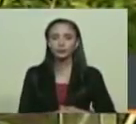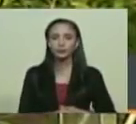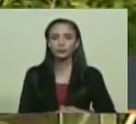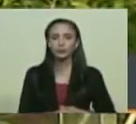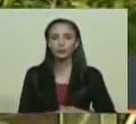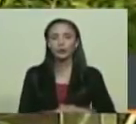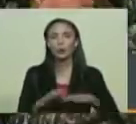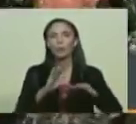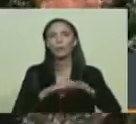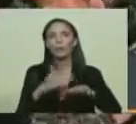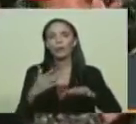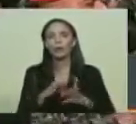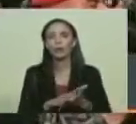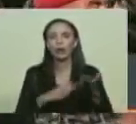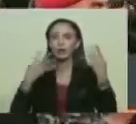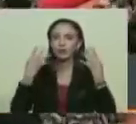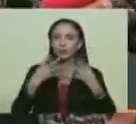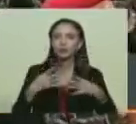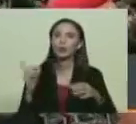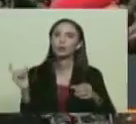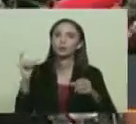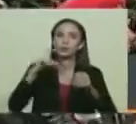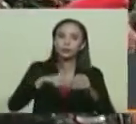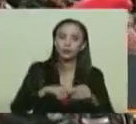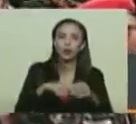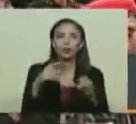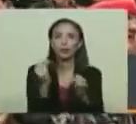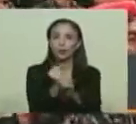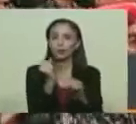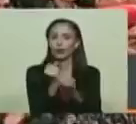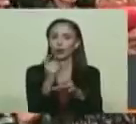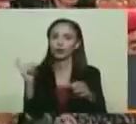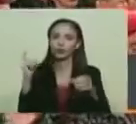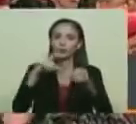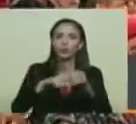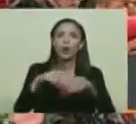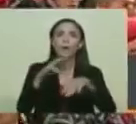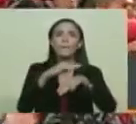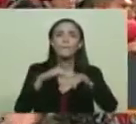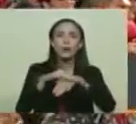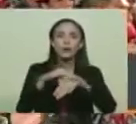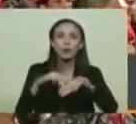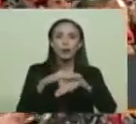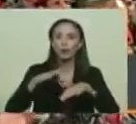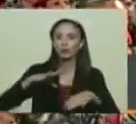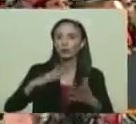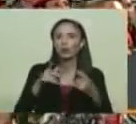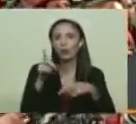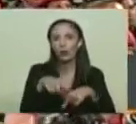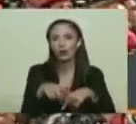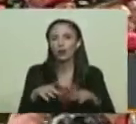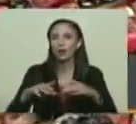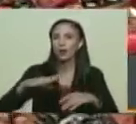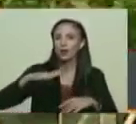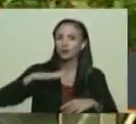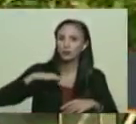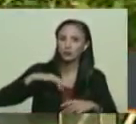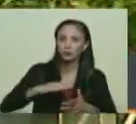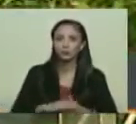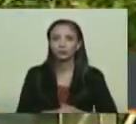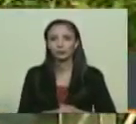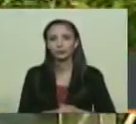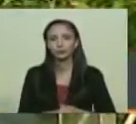fue integrante y funcionario activo de nuestro ministerio en las filas del 6CPC. Y para finalizar mis